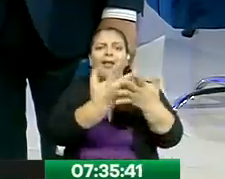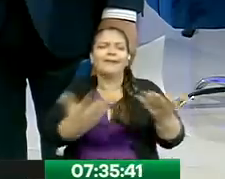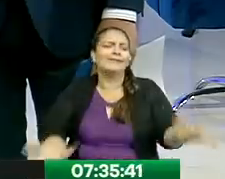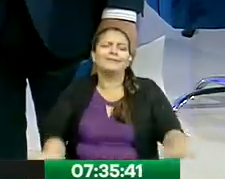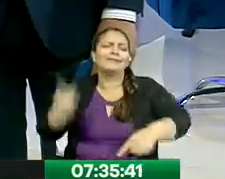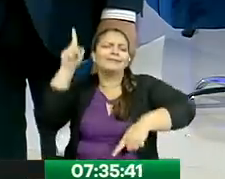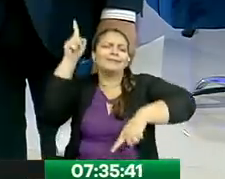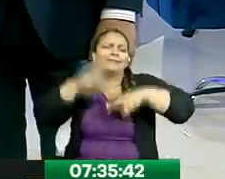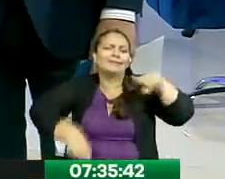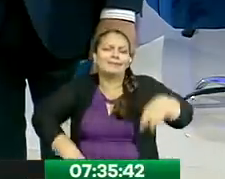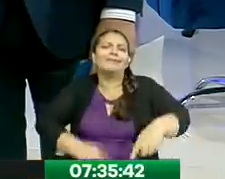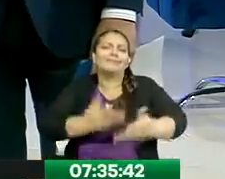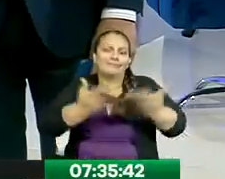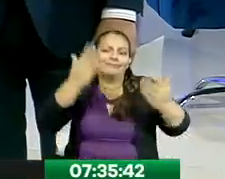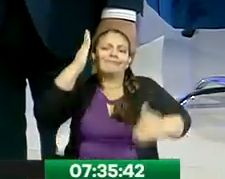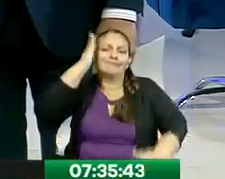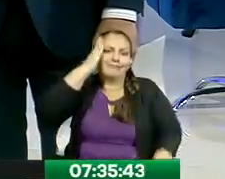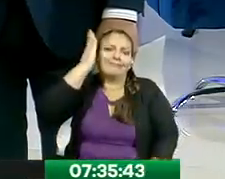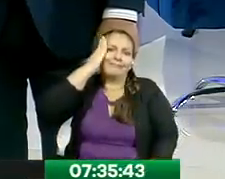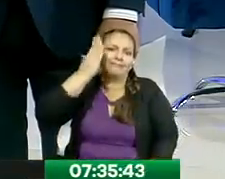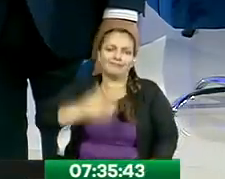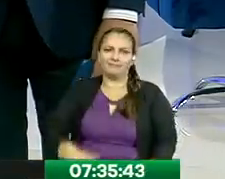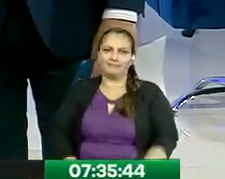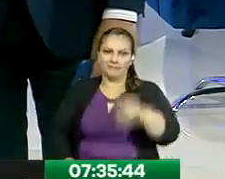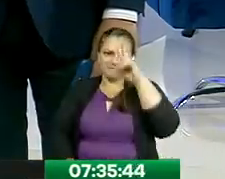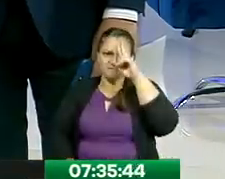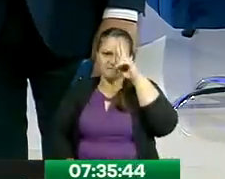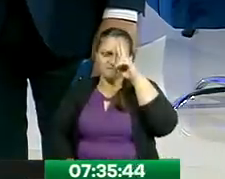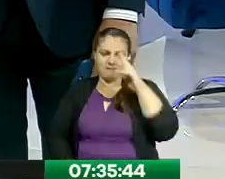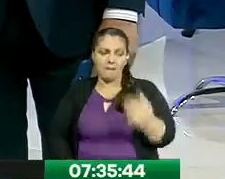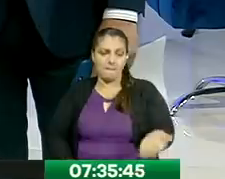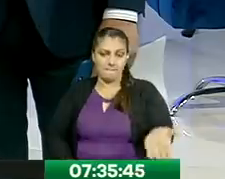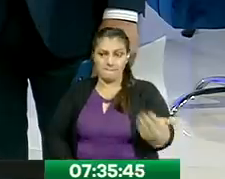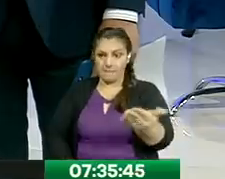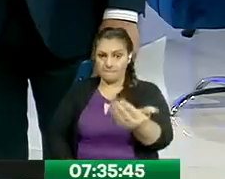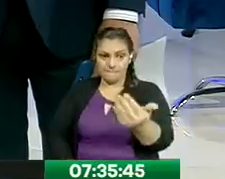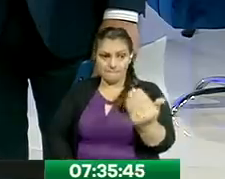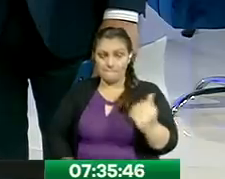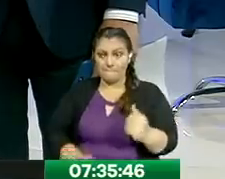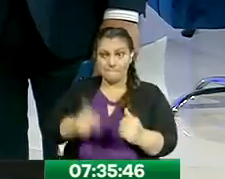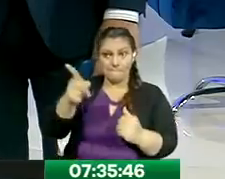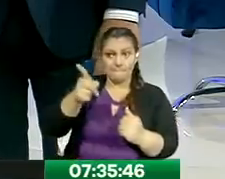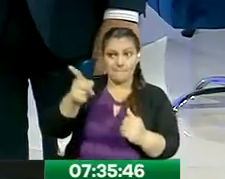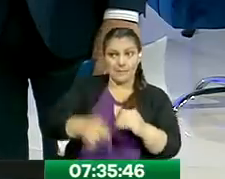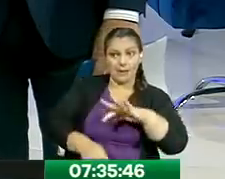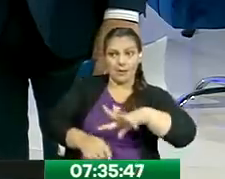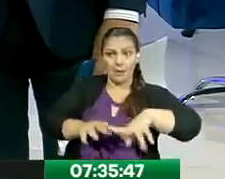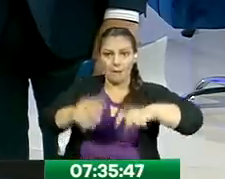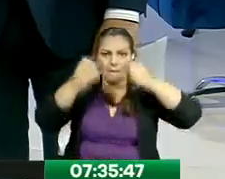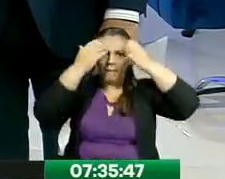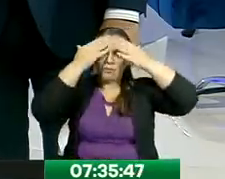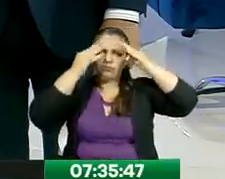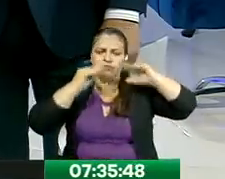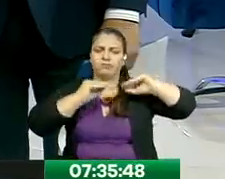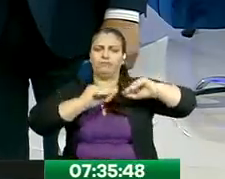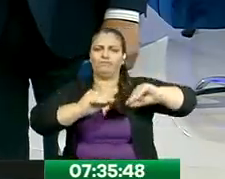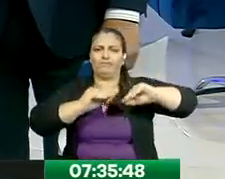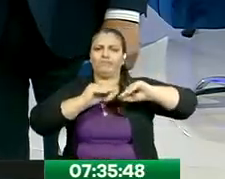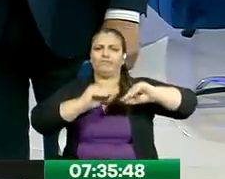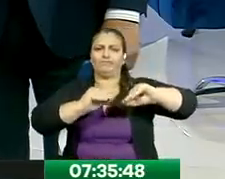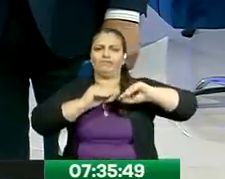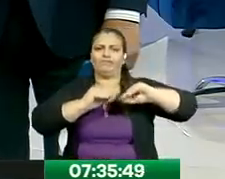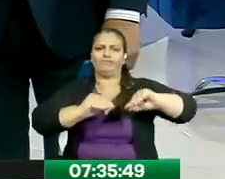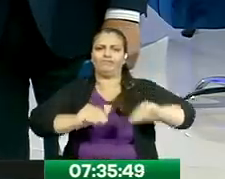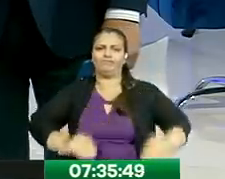de acuerdo a las leyes ecuatorianas entonces los utilizan para de esta manera es poder cometer sus atracos